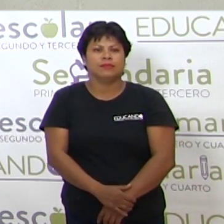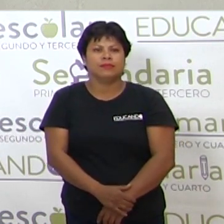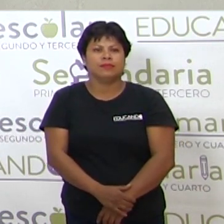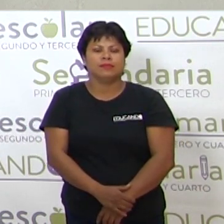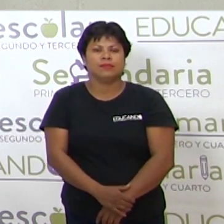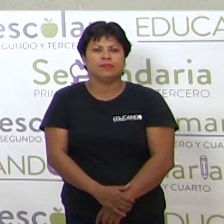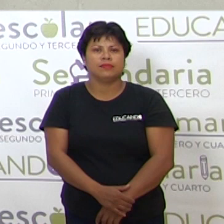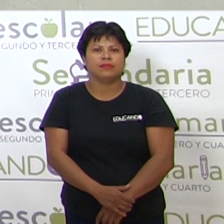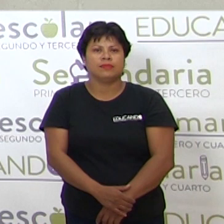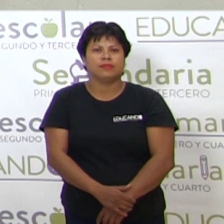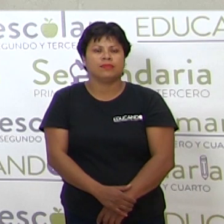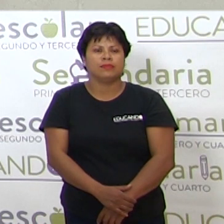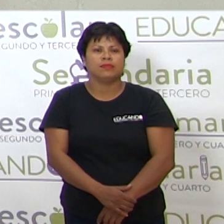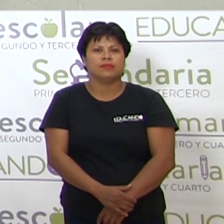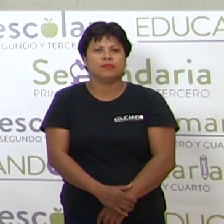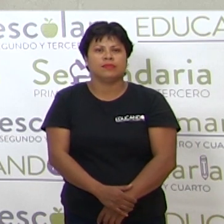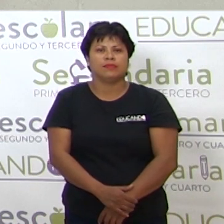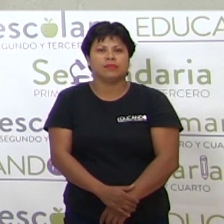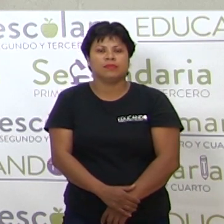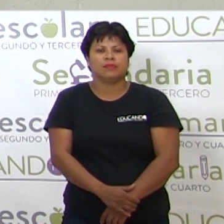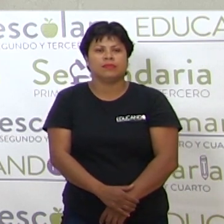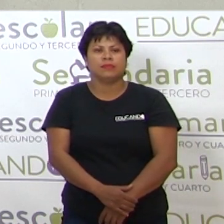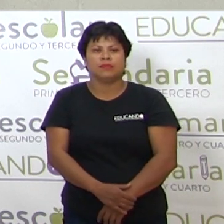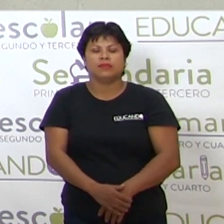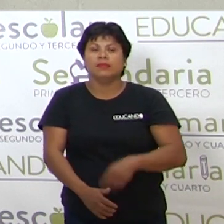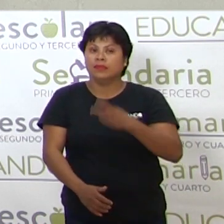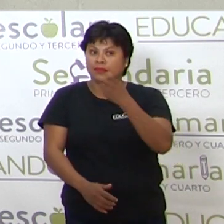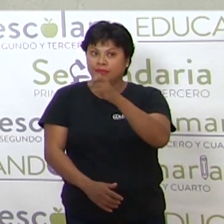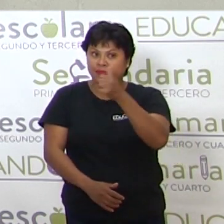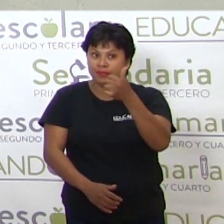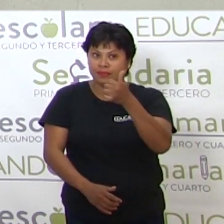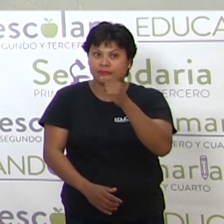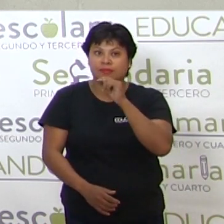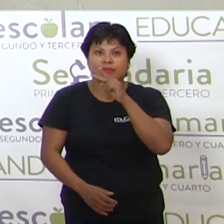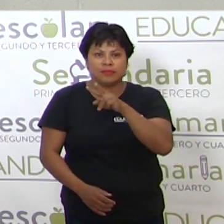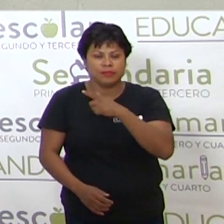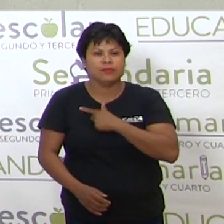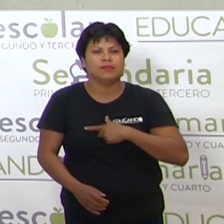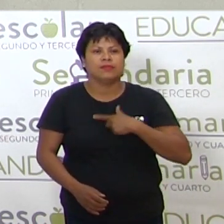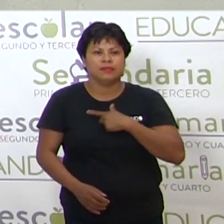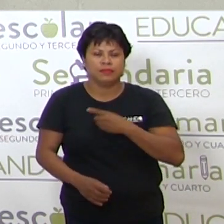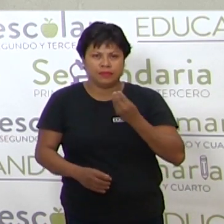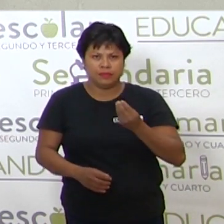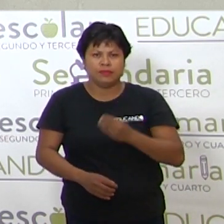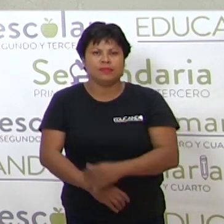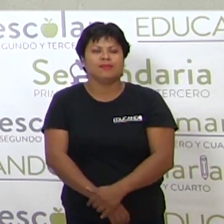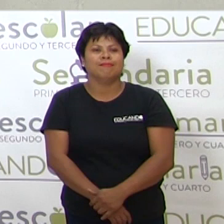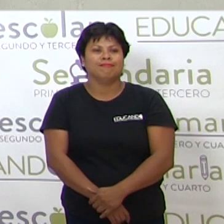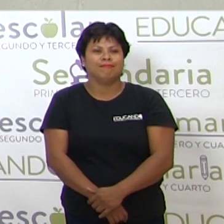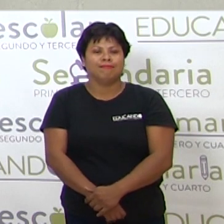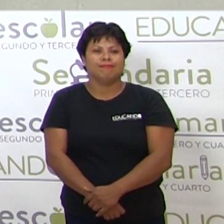cantar y esta también les gusta mucho